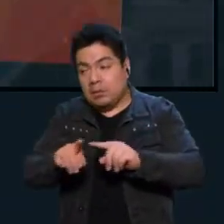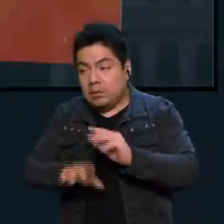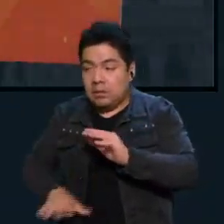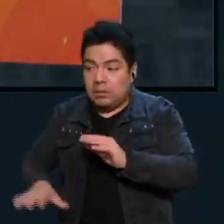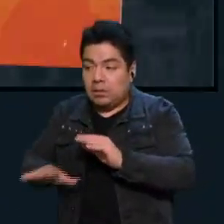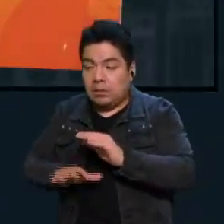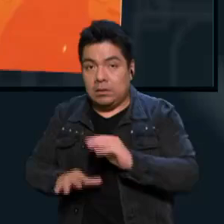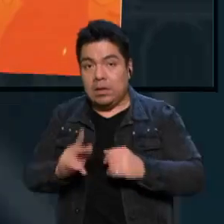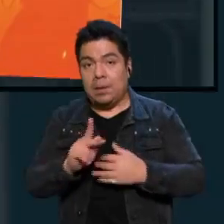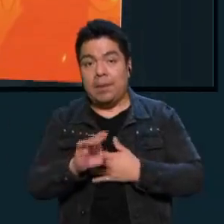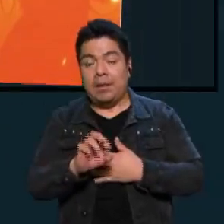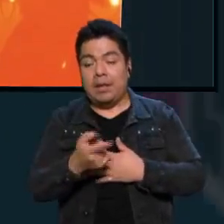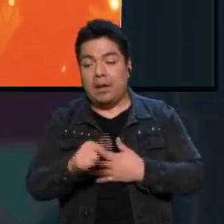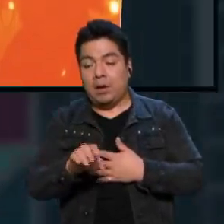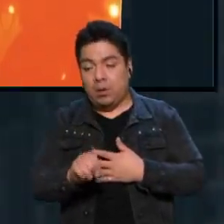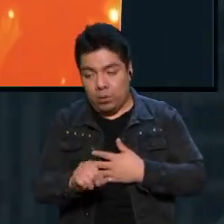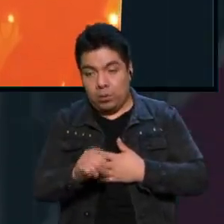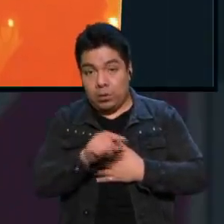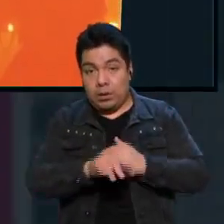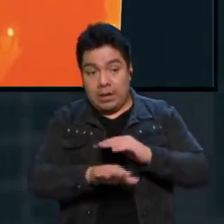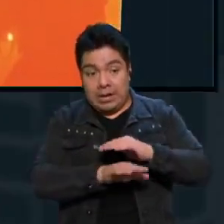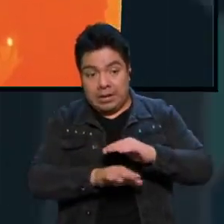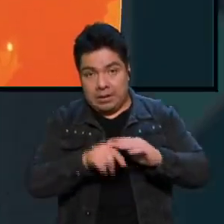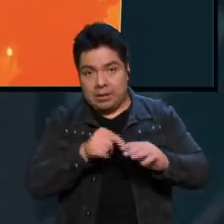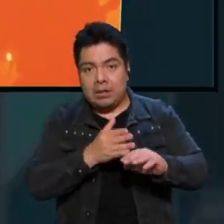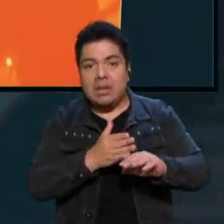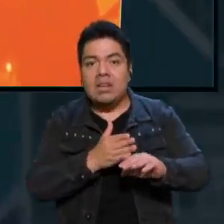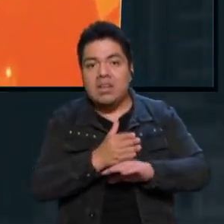del Pentágono se decide